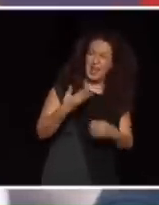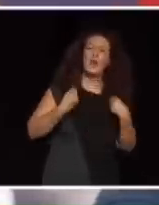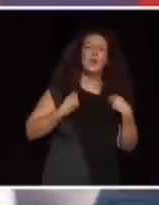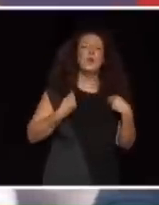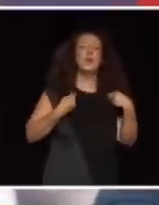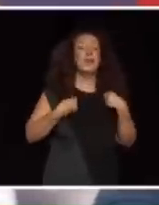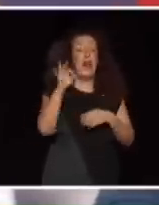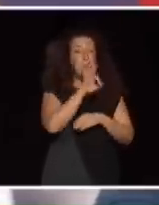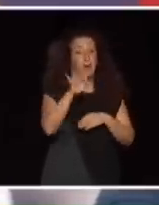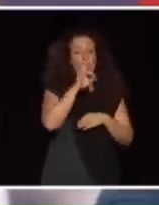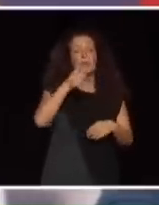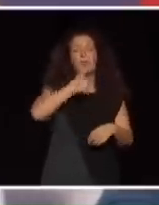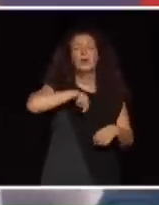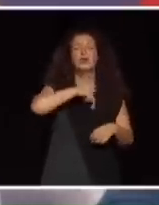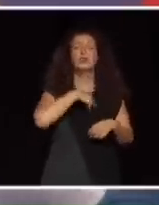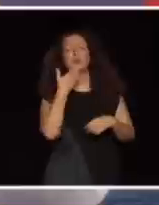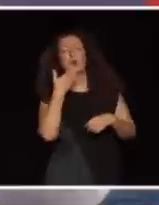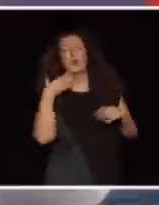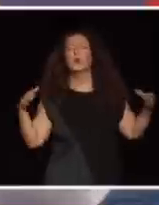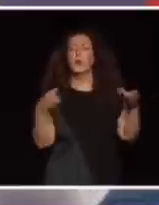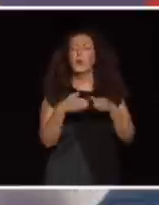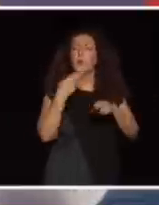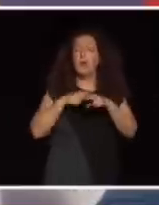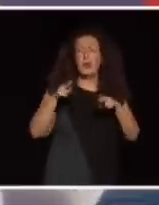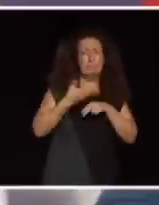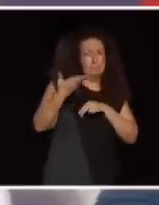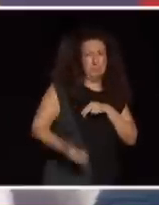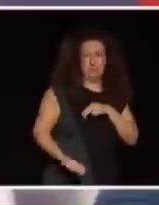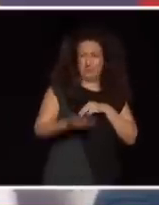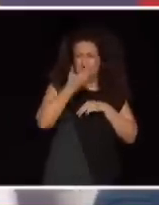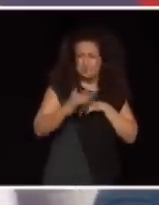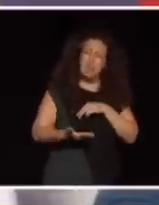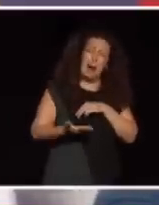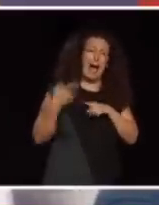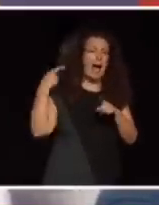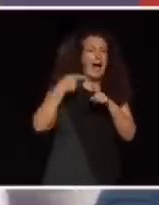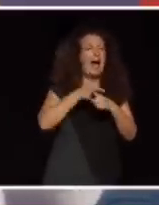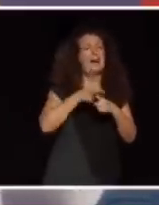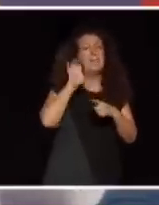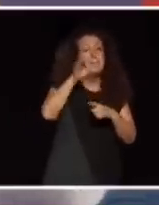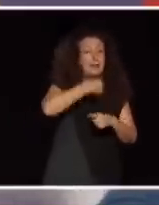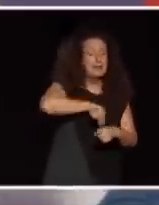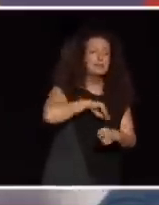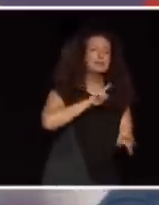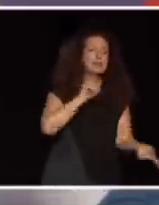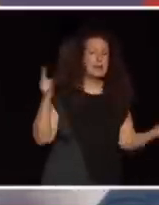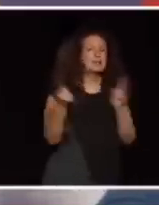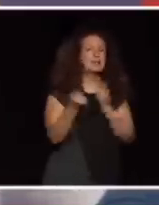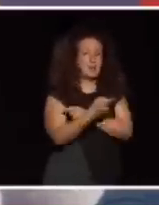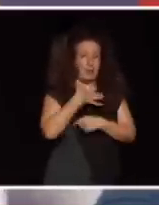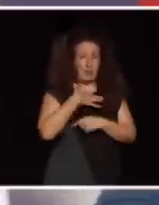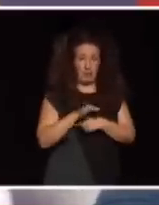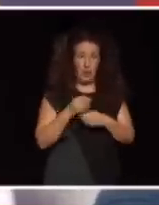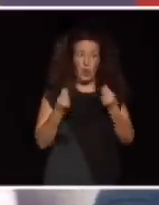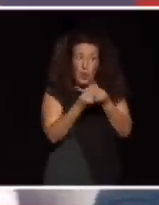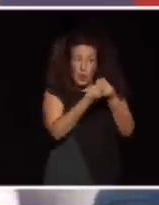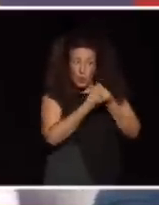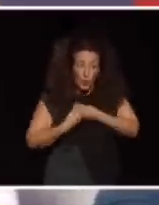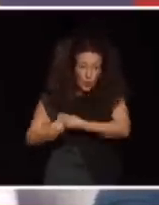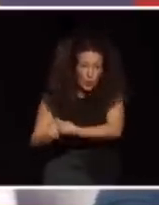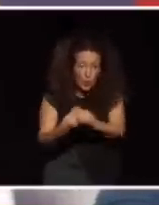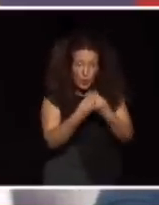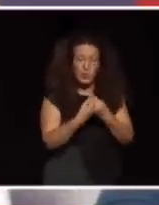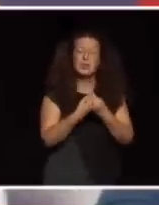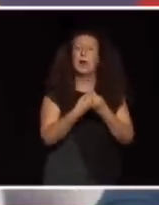hemos convertido en una fuerza política imprescindible para la transformación en nuestro país. Juntas sacamos al